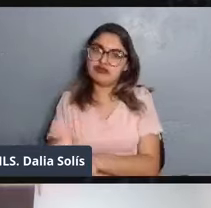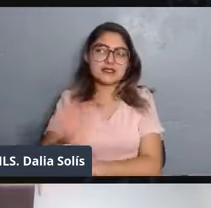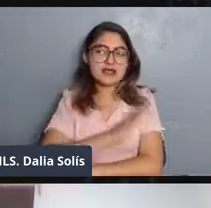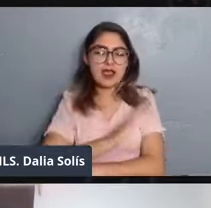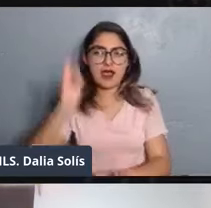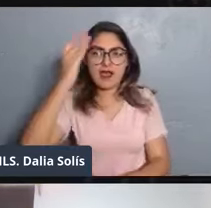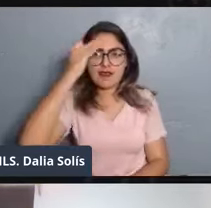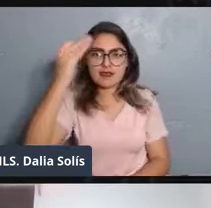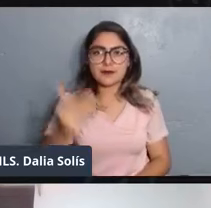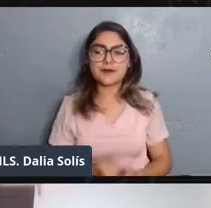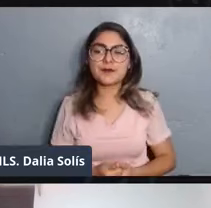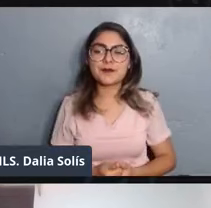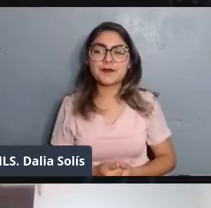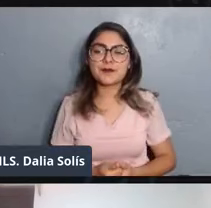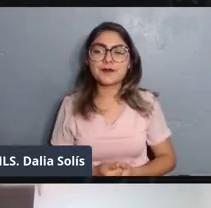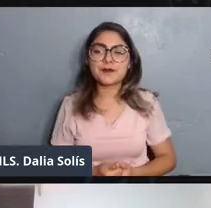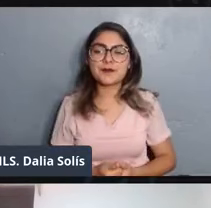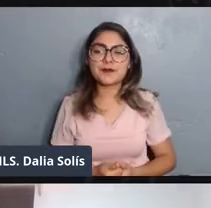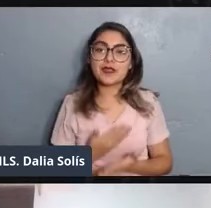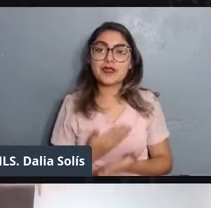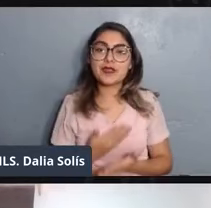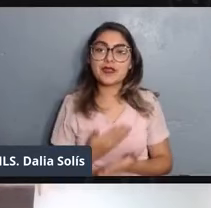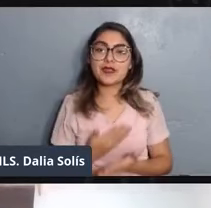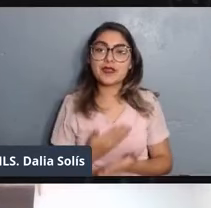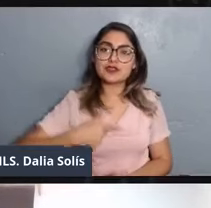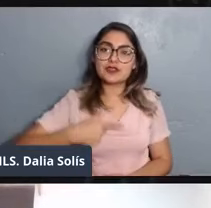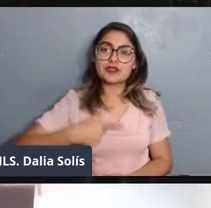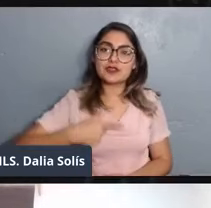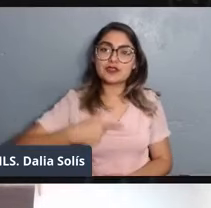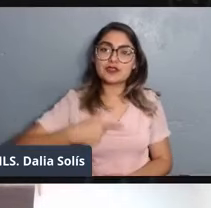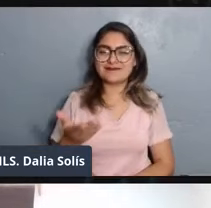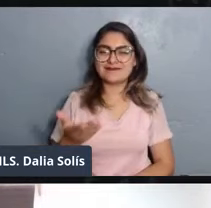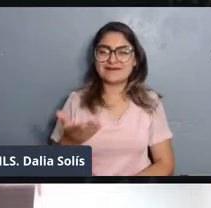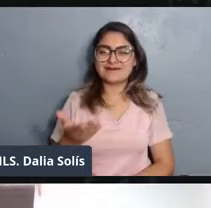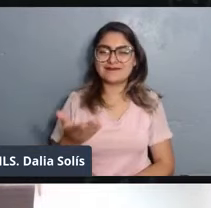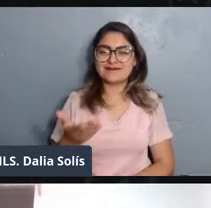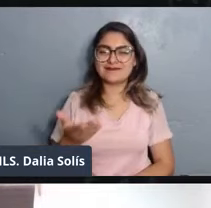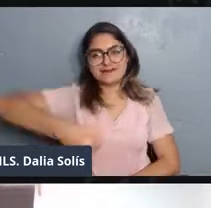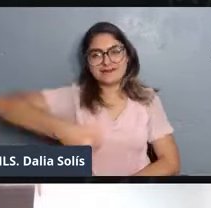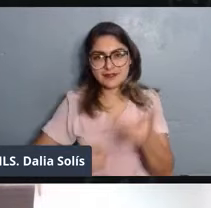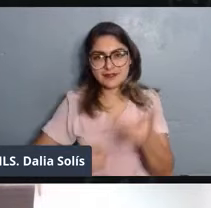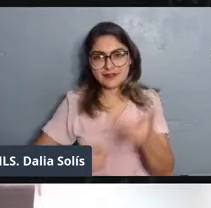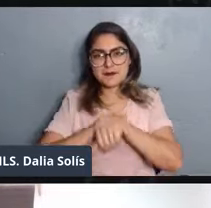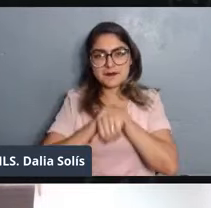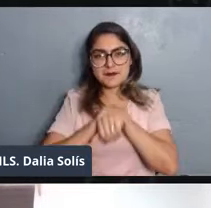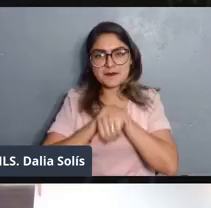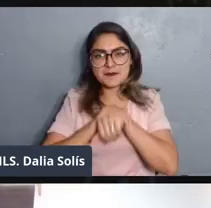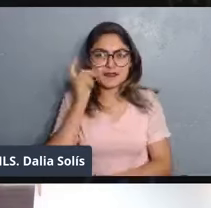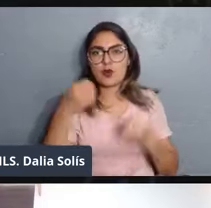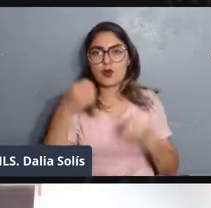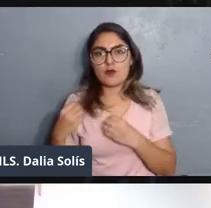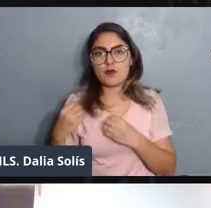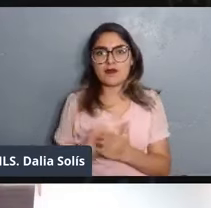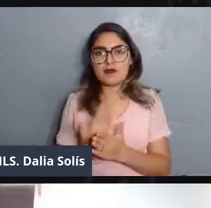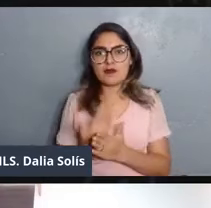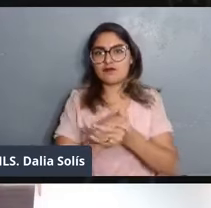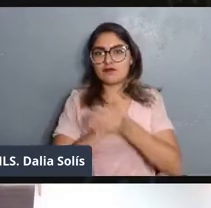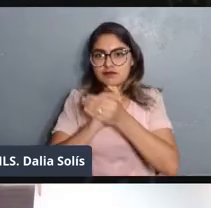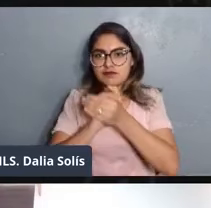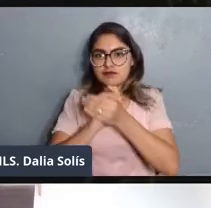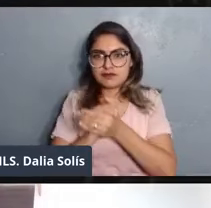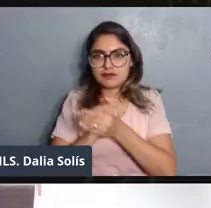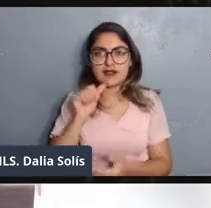para ti, agitando ideas, estuviste en StreamYard también y ahora con nosotros, bueno, hoy no te hemos dejado descansar. Gracias, amigo. Te